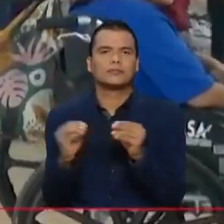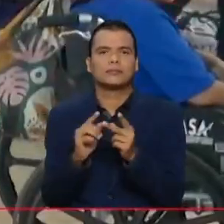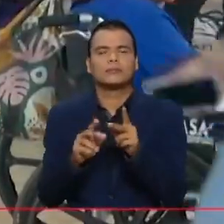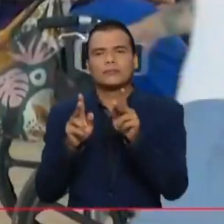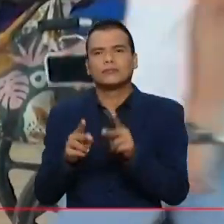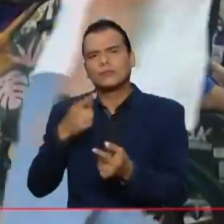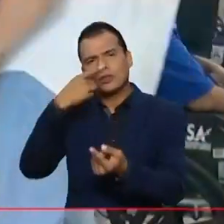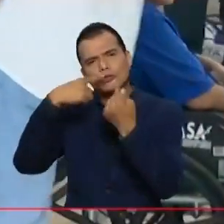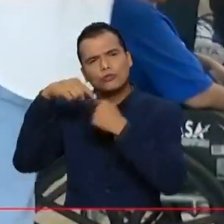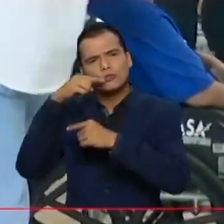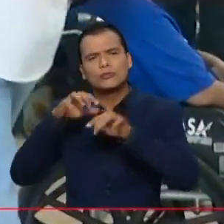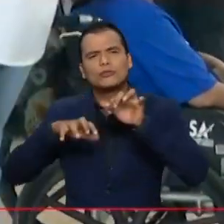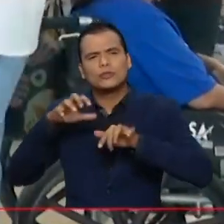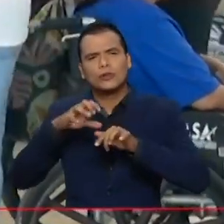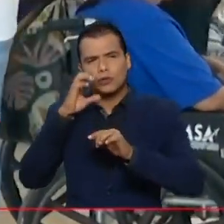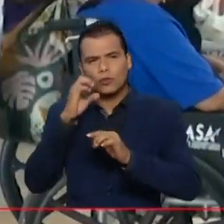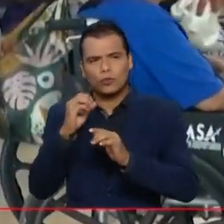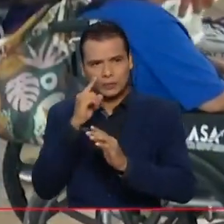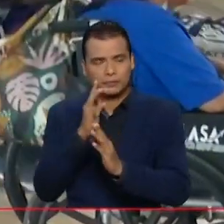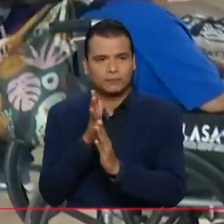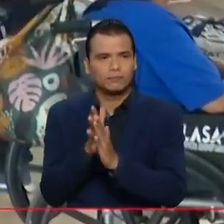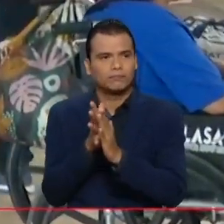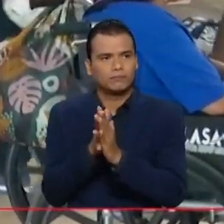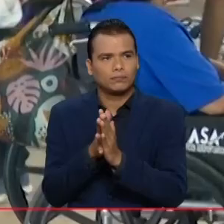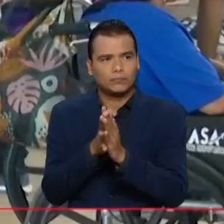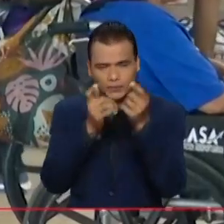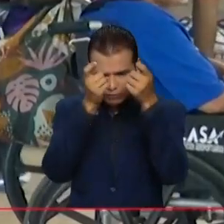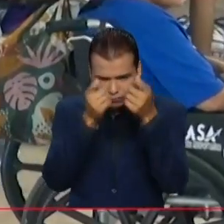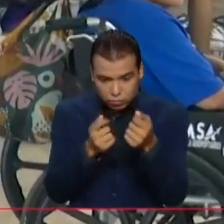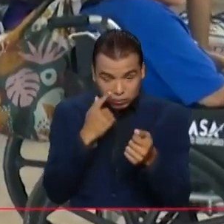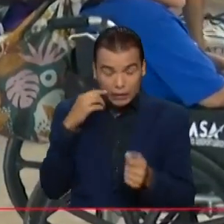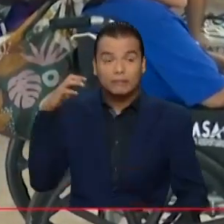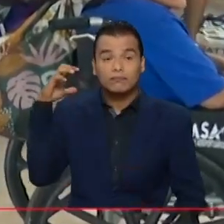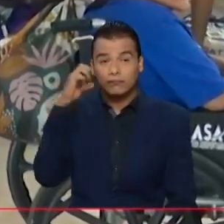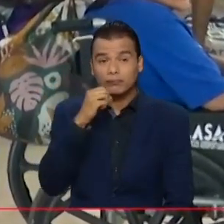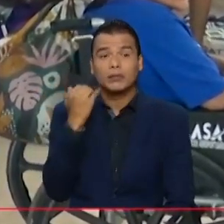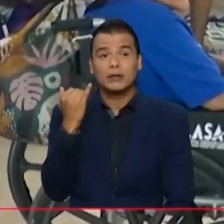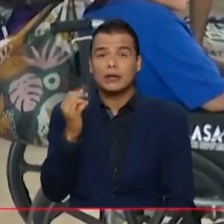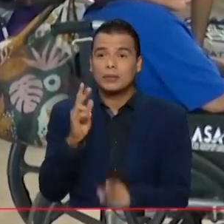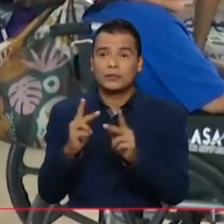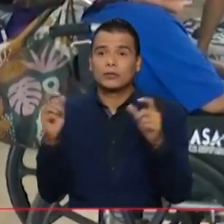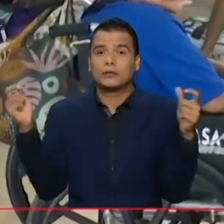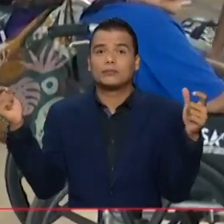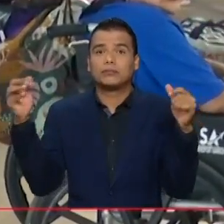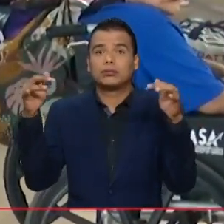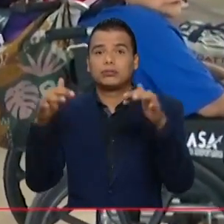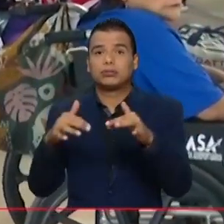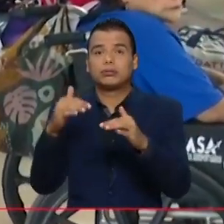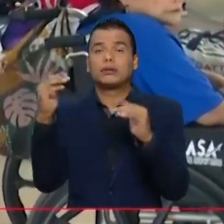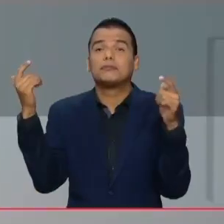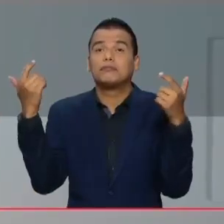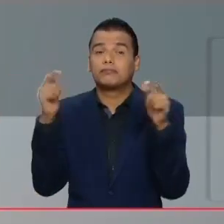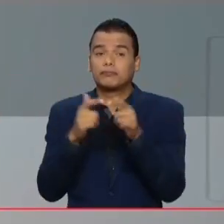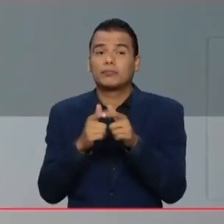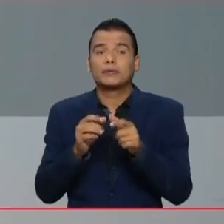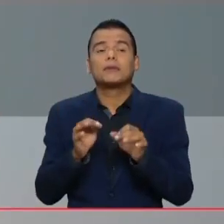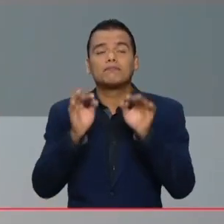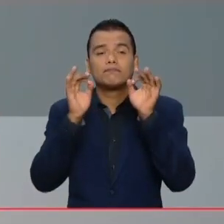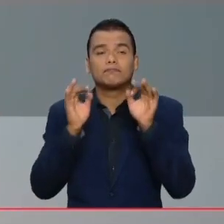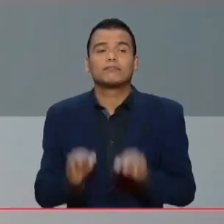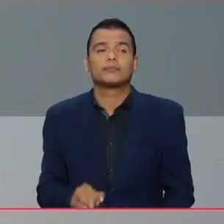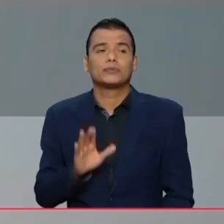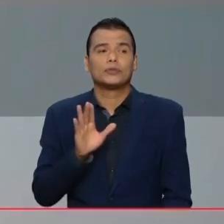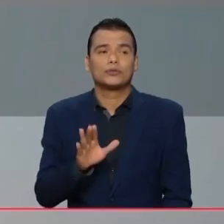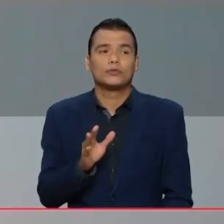secretario de Turismo del archipiélago dio a conocer la cifra que demuestra la reducción en la llegada de turistas al departamento insular. En estos momentos